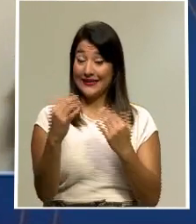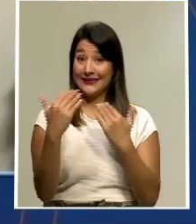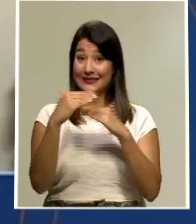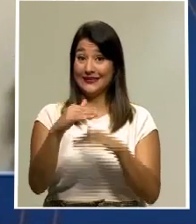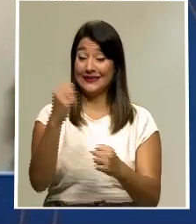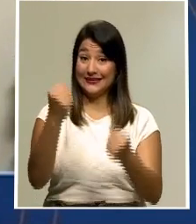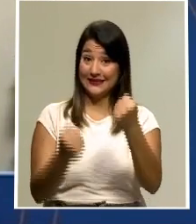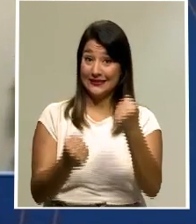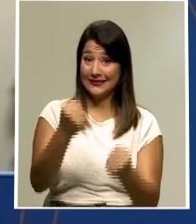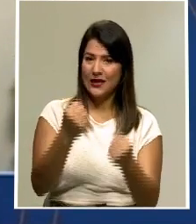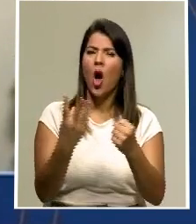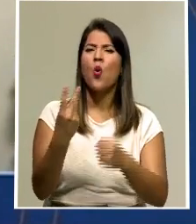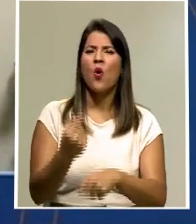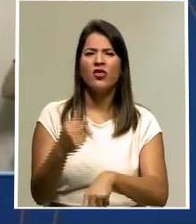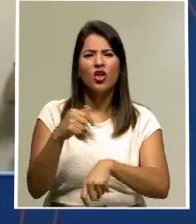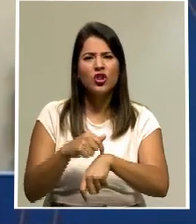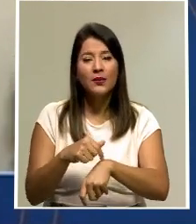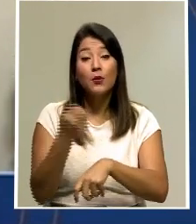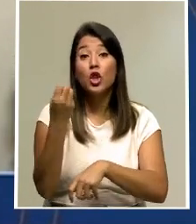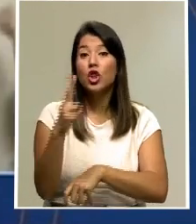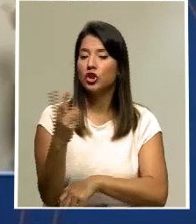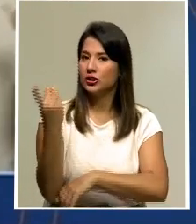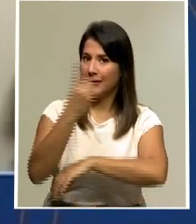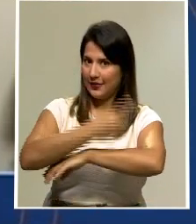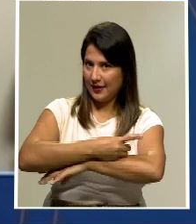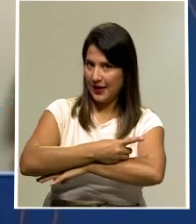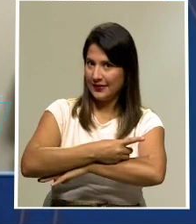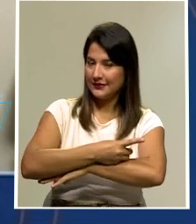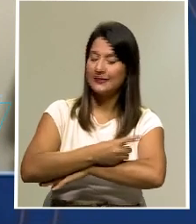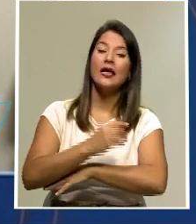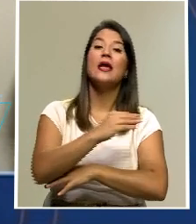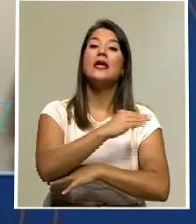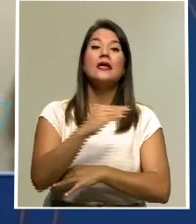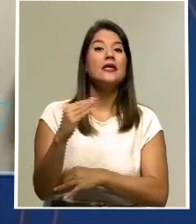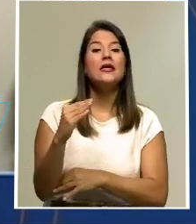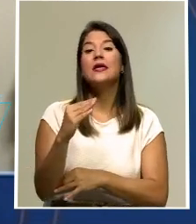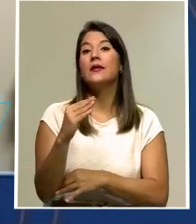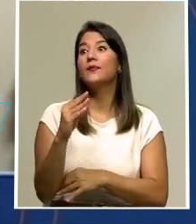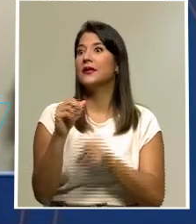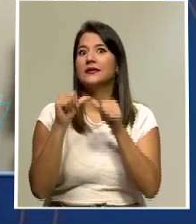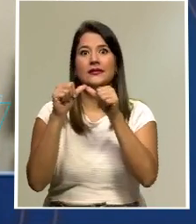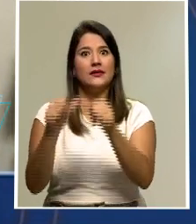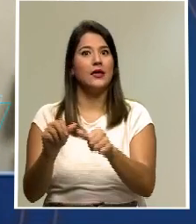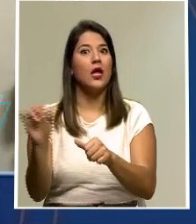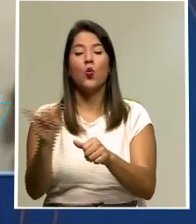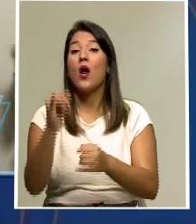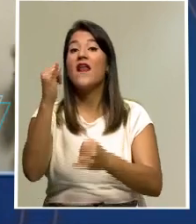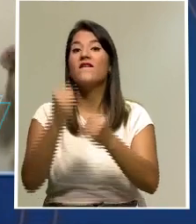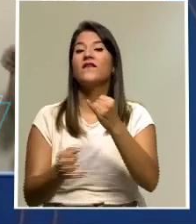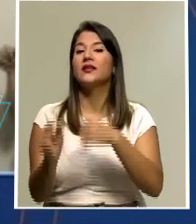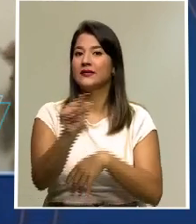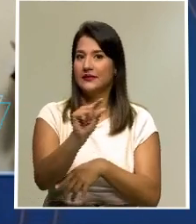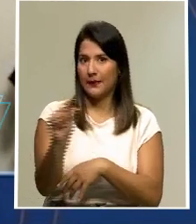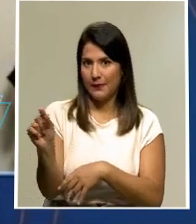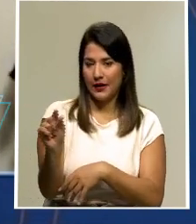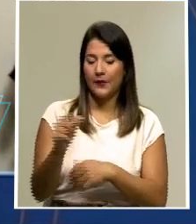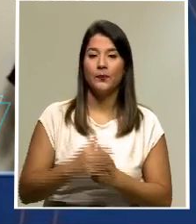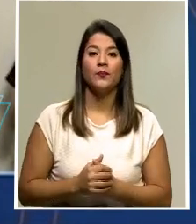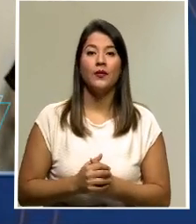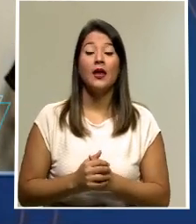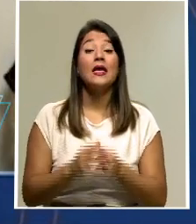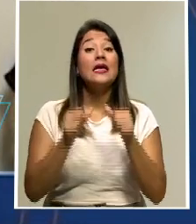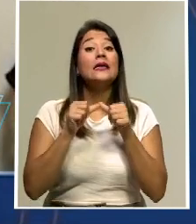rige por 12 días y se une a la que ya estaba vigente de fines de semana durante el día.